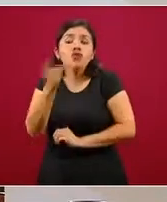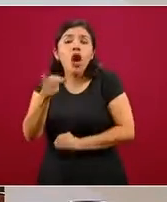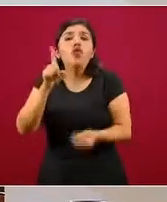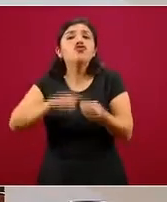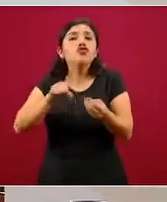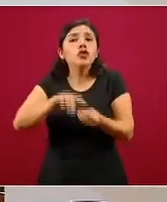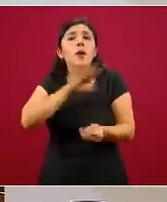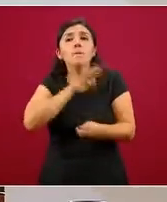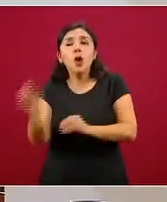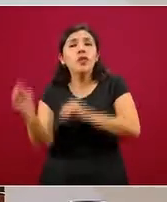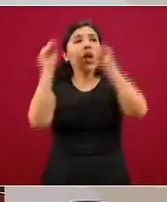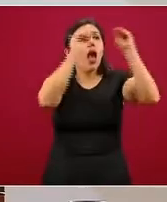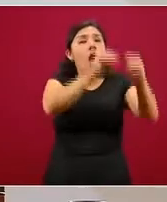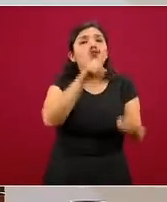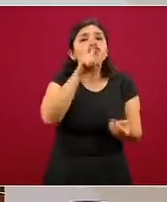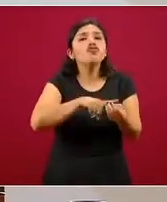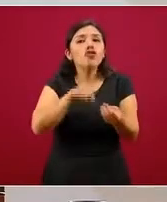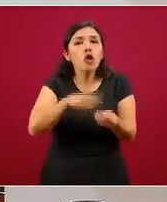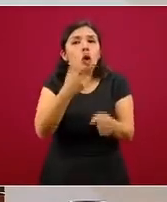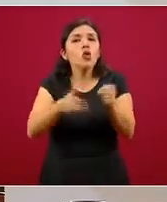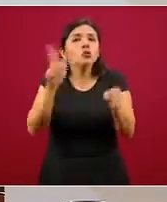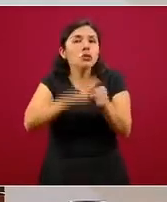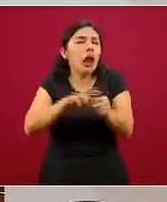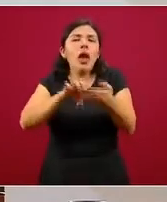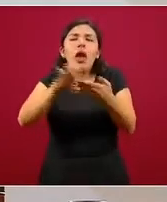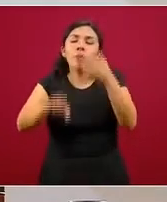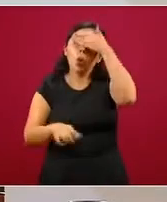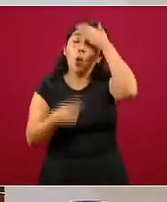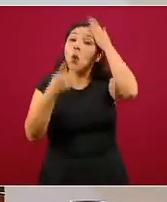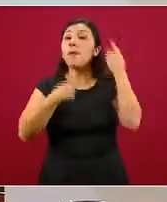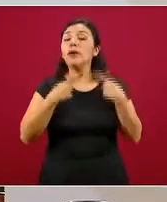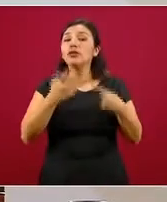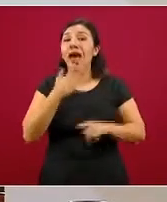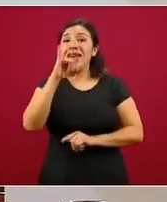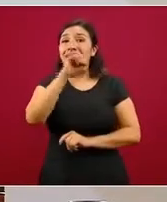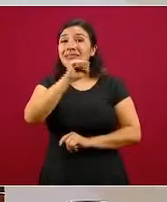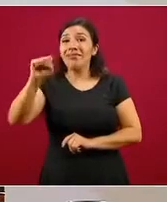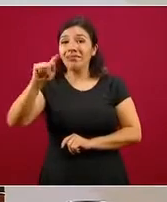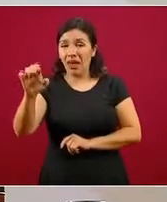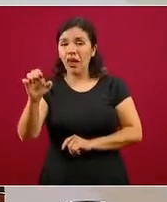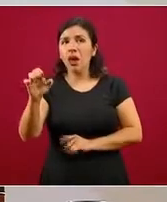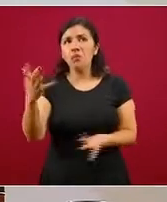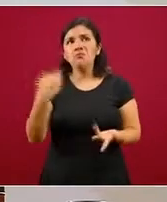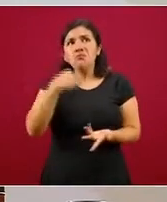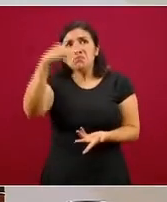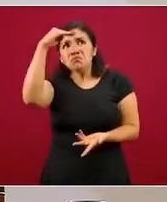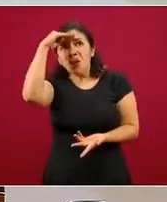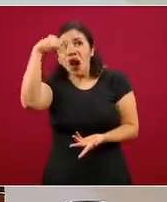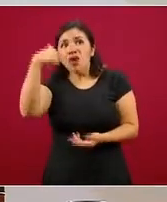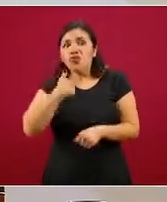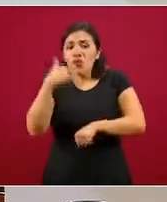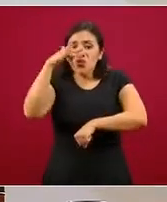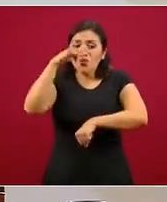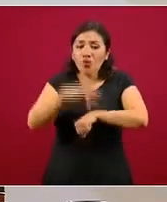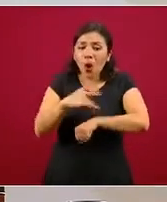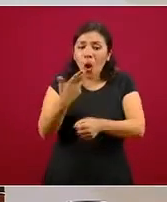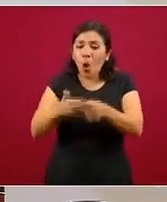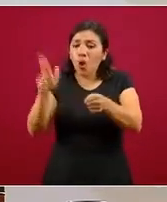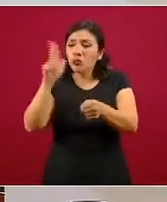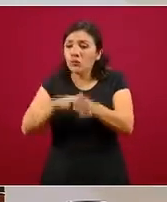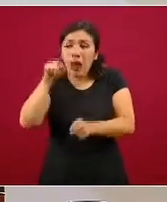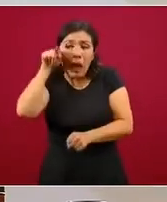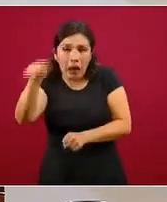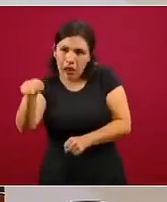dónde les toca ahora. Vamos a pensar que una persona derechohabiente del ISSSTE a lo mejor está pensando que le toca este hospital